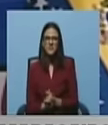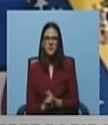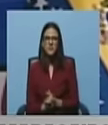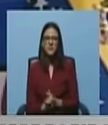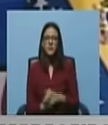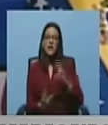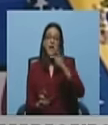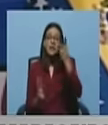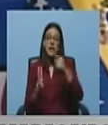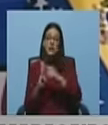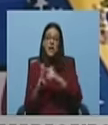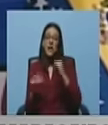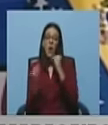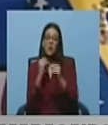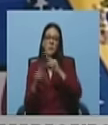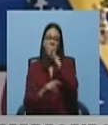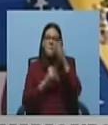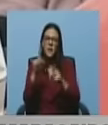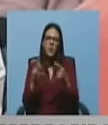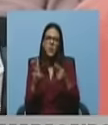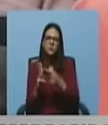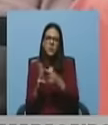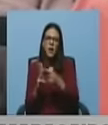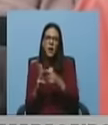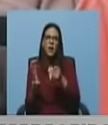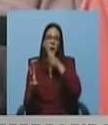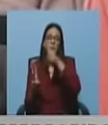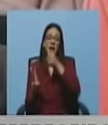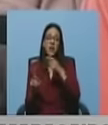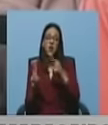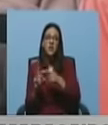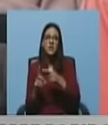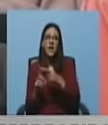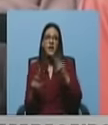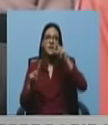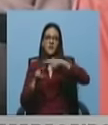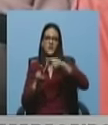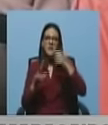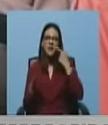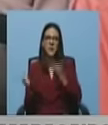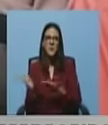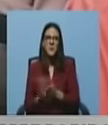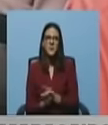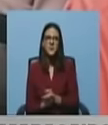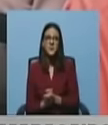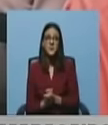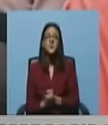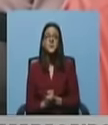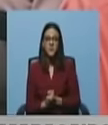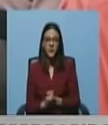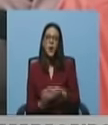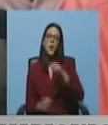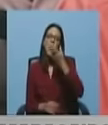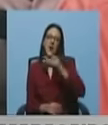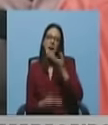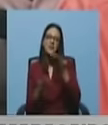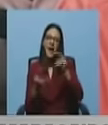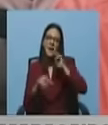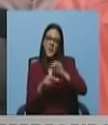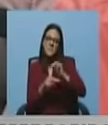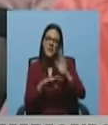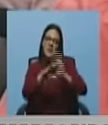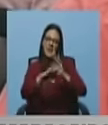La tercera y última pregunta la realiza la periodista María Jiménez, de Venezolana de Televisión. Muy buenas tardes,